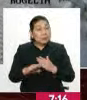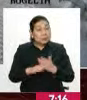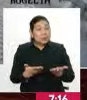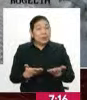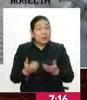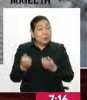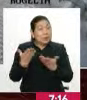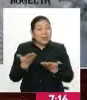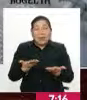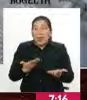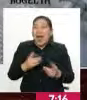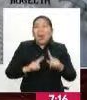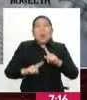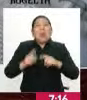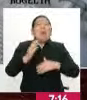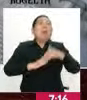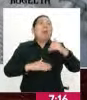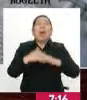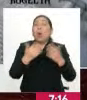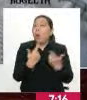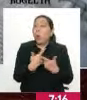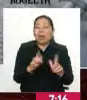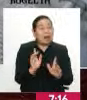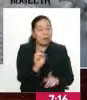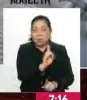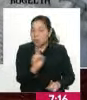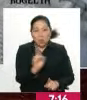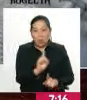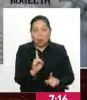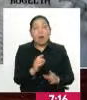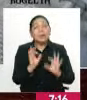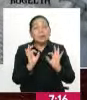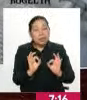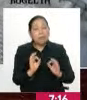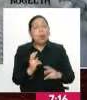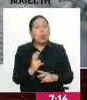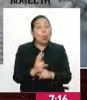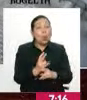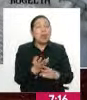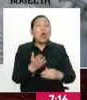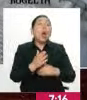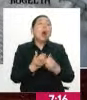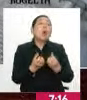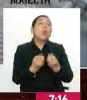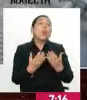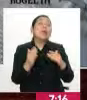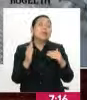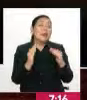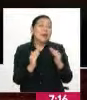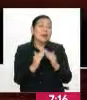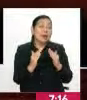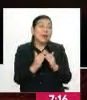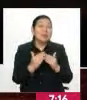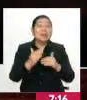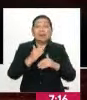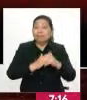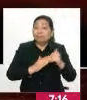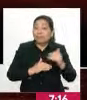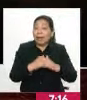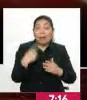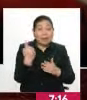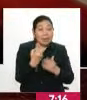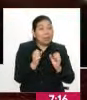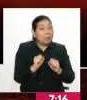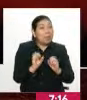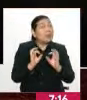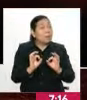de la informalidad, ¿no? O esa información que no han tenido las autoridades en su momento. O sea, ¿cuántas viviendas o cuántas construcciones en general pueden